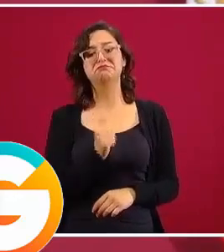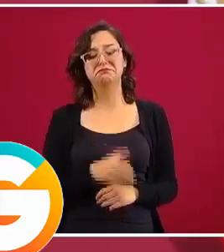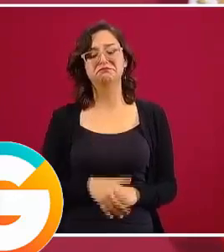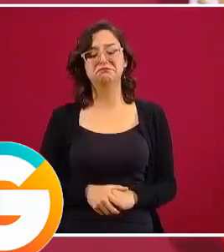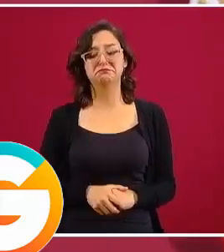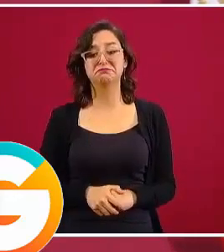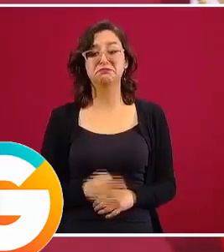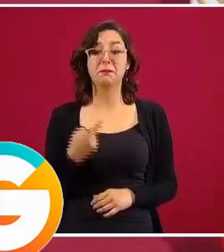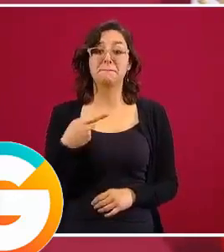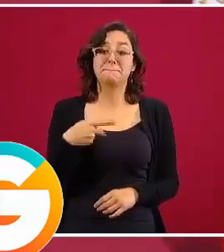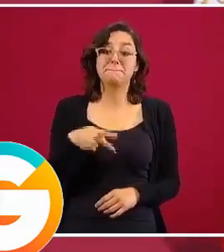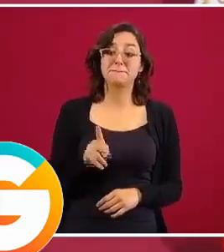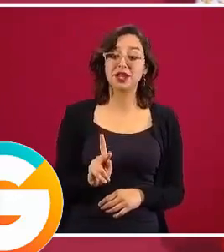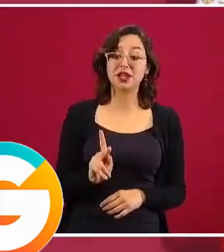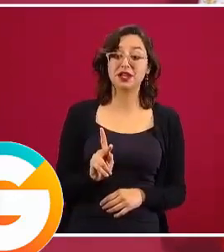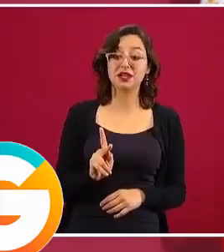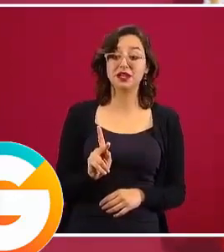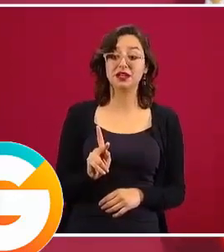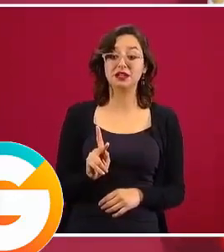Pero